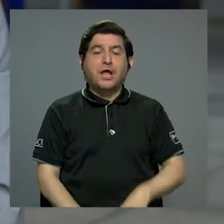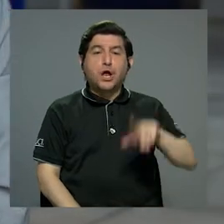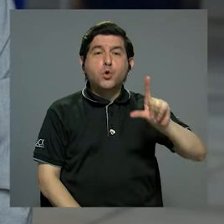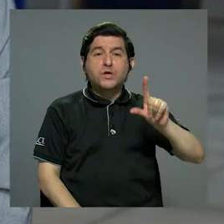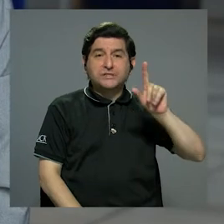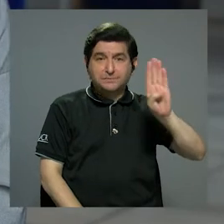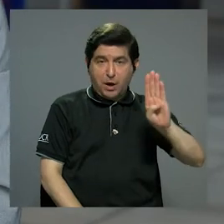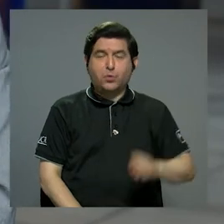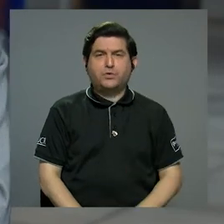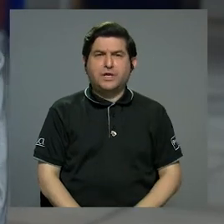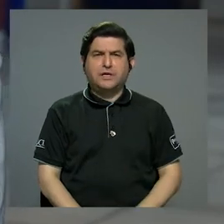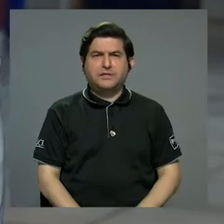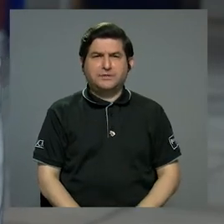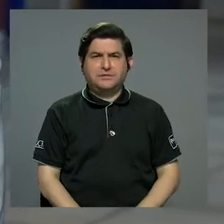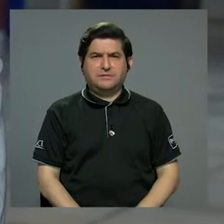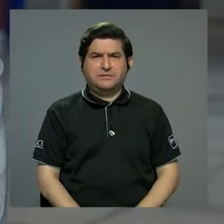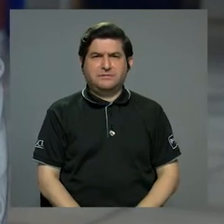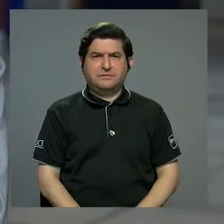Don Luis Baudrit, es